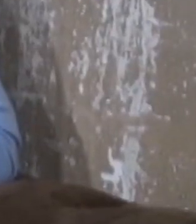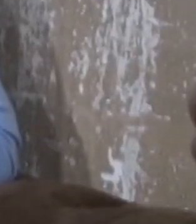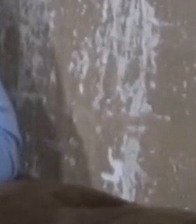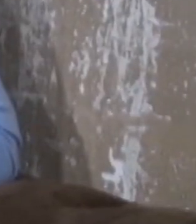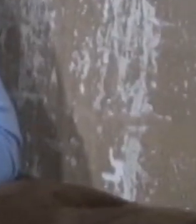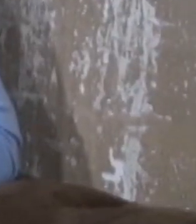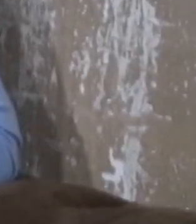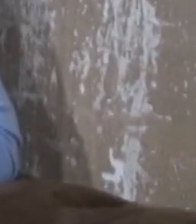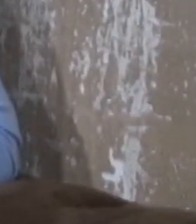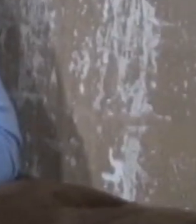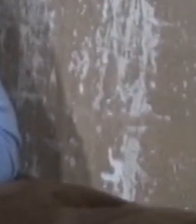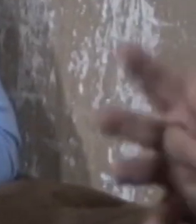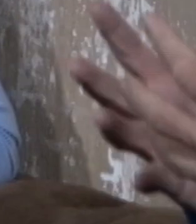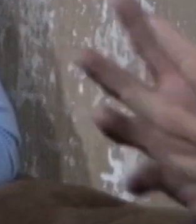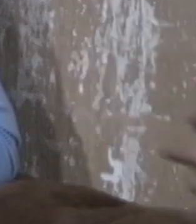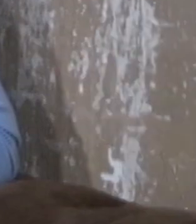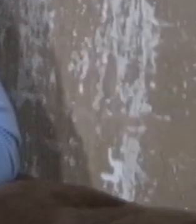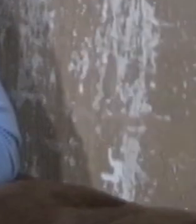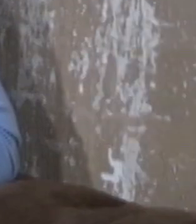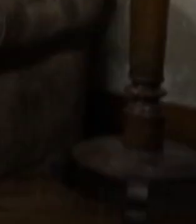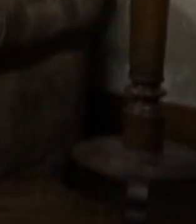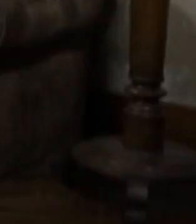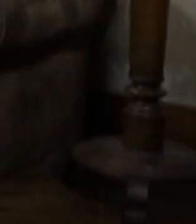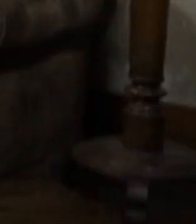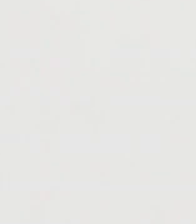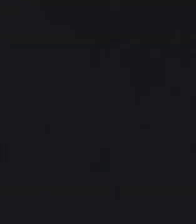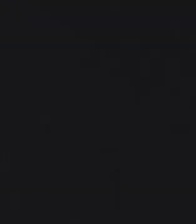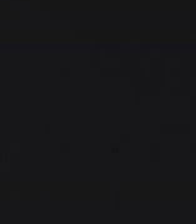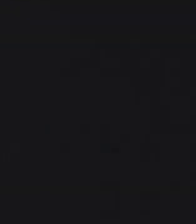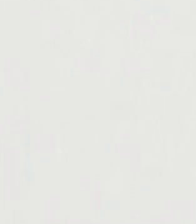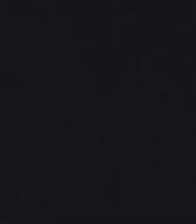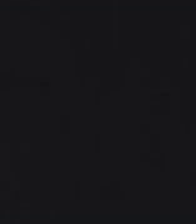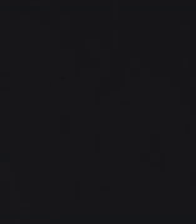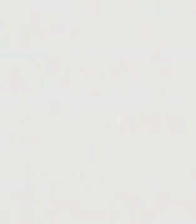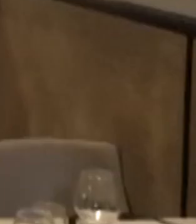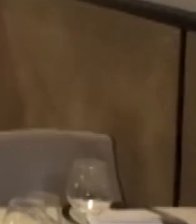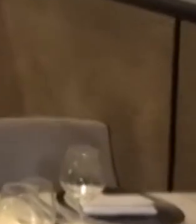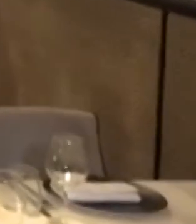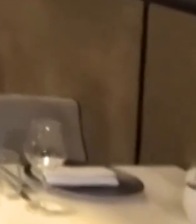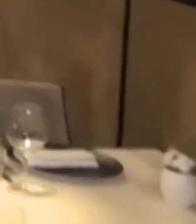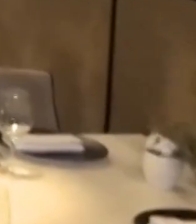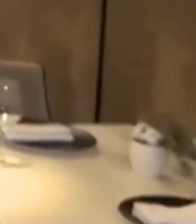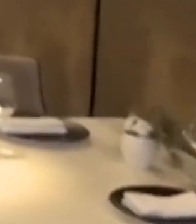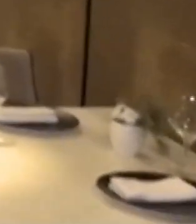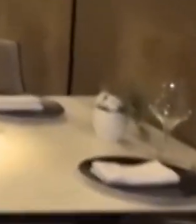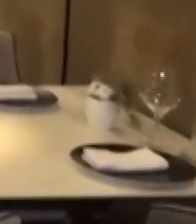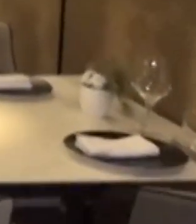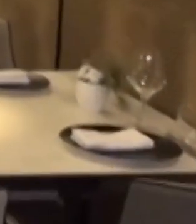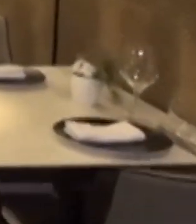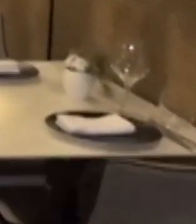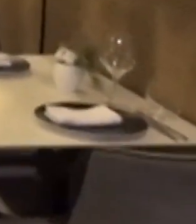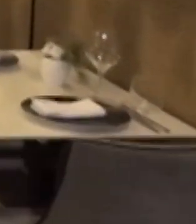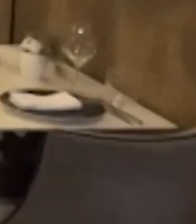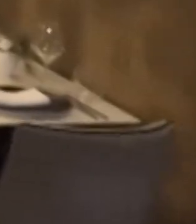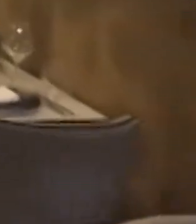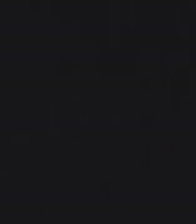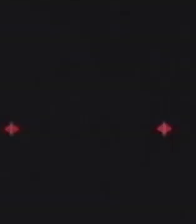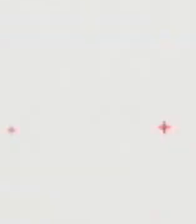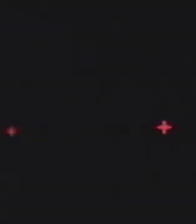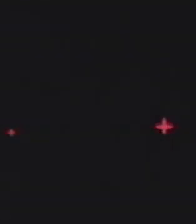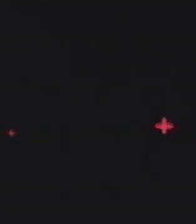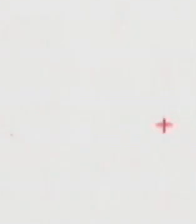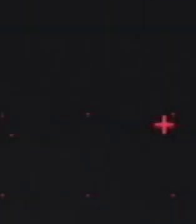ser clara y sobre todo tiene que ser eficaz, como he dicho. Antonims es un espacio que va a enfrentar